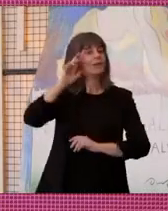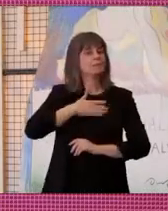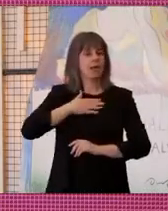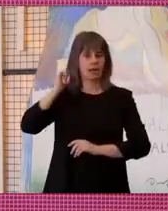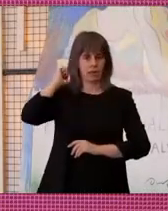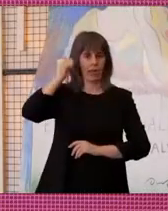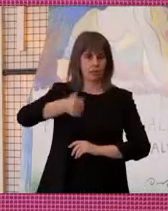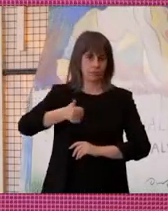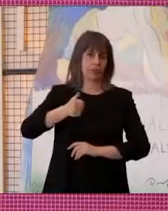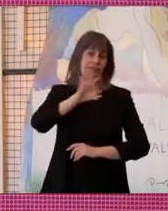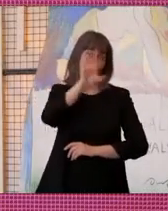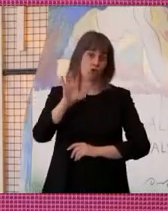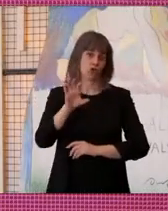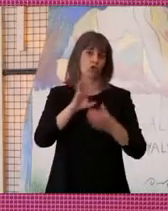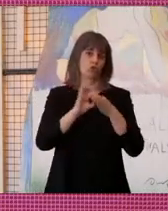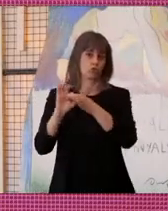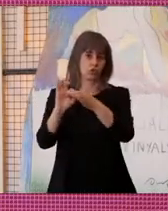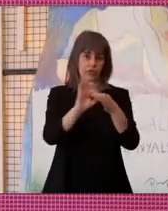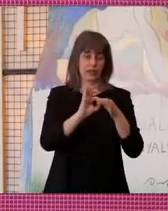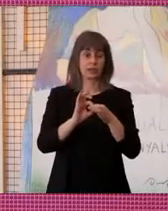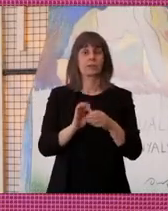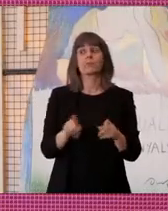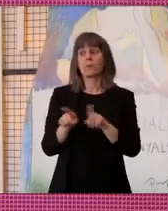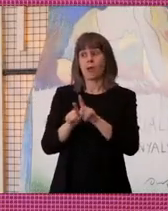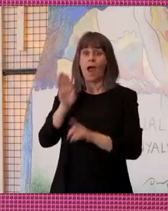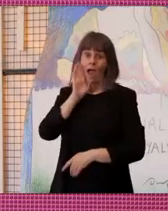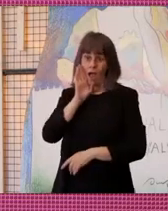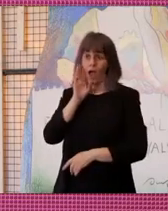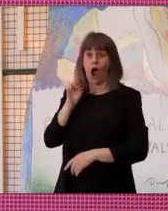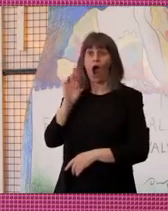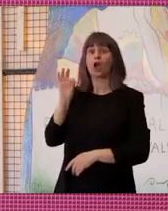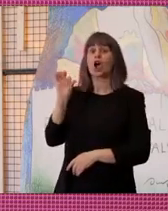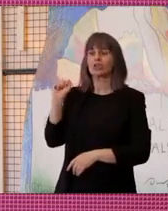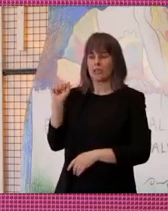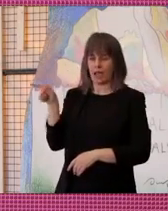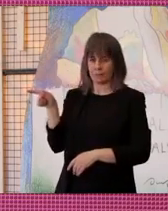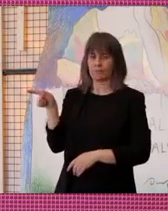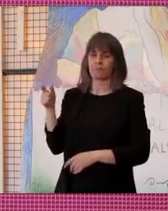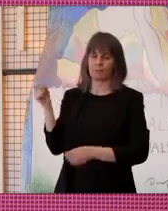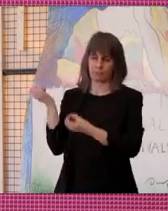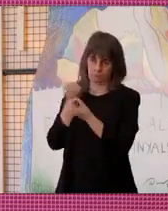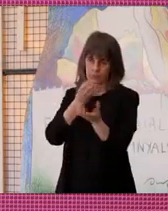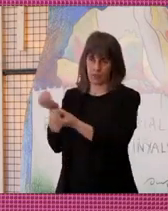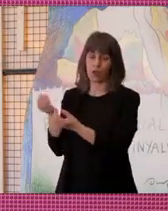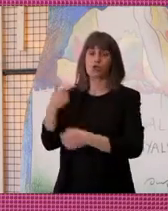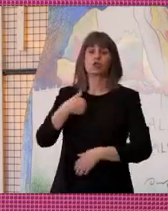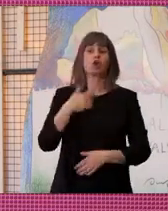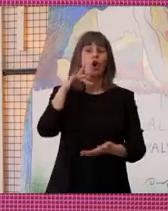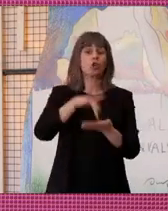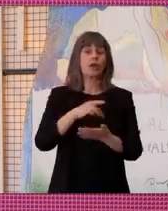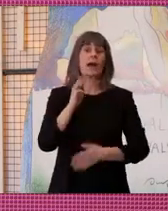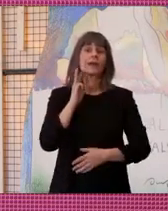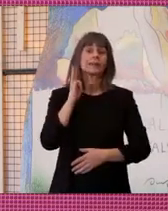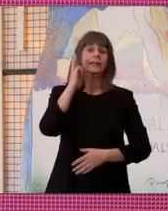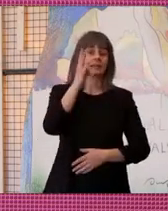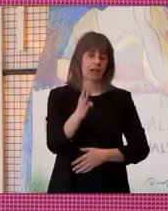como ha contado Rosa estuve tres años en Naciones Unidas de como directora